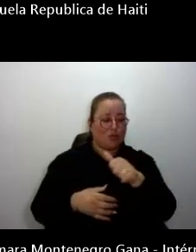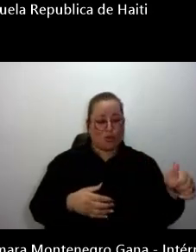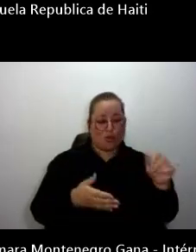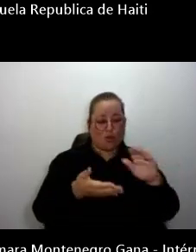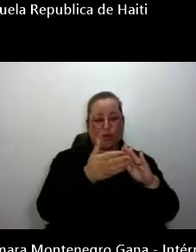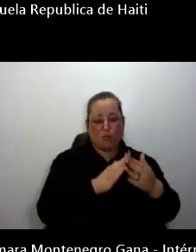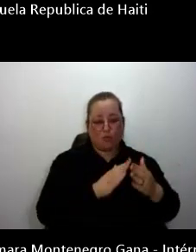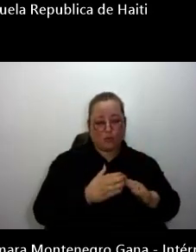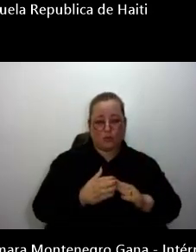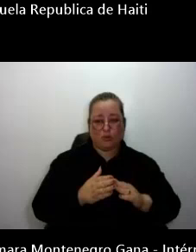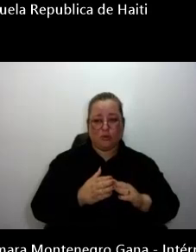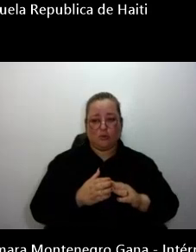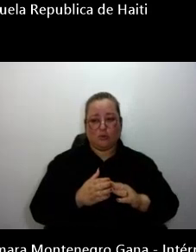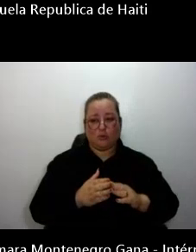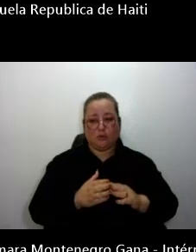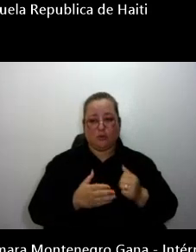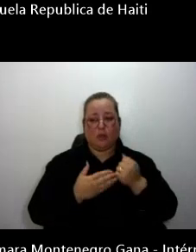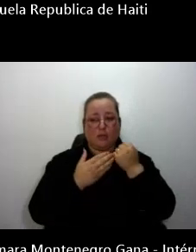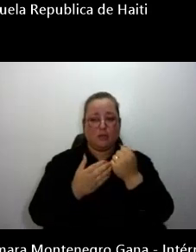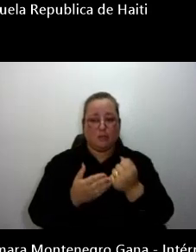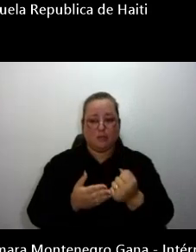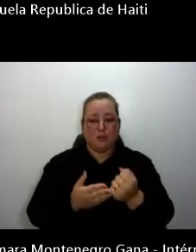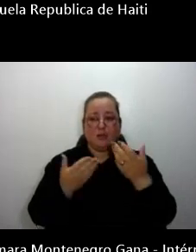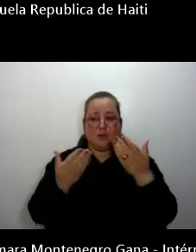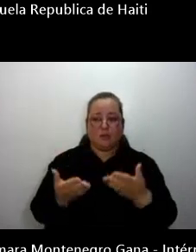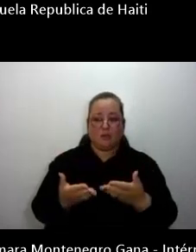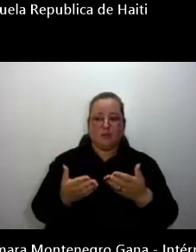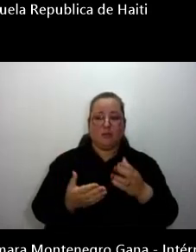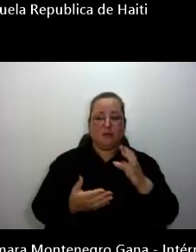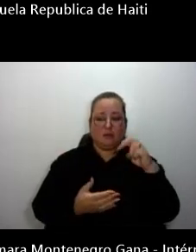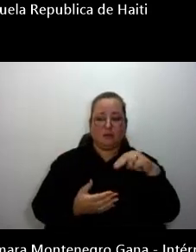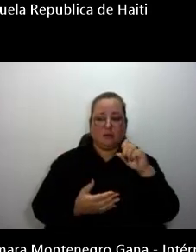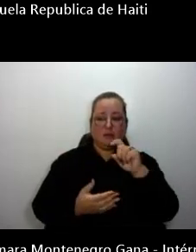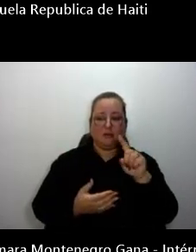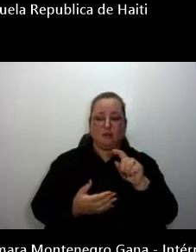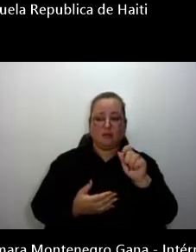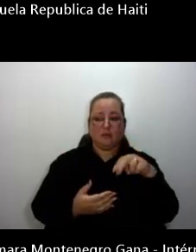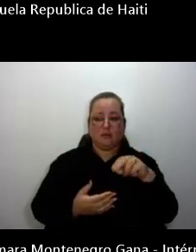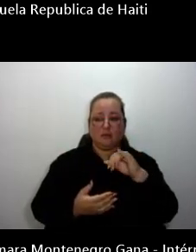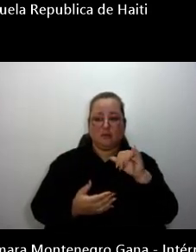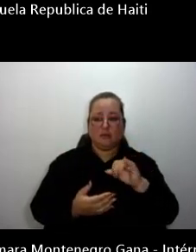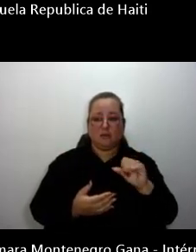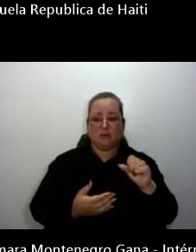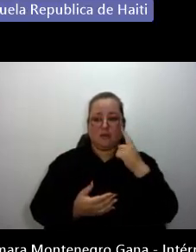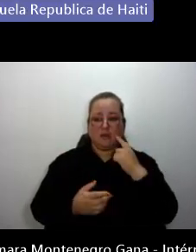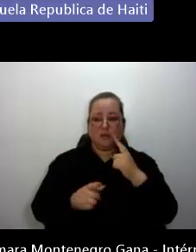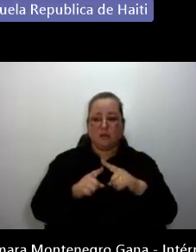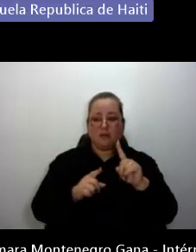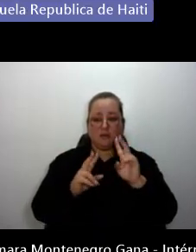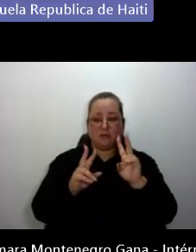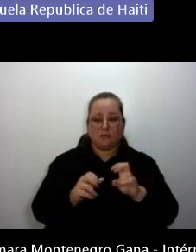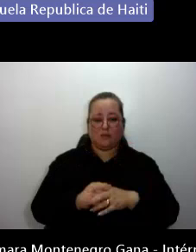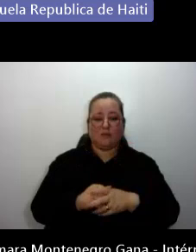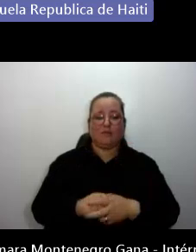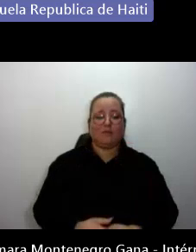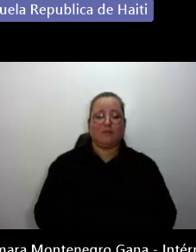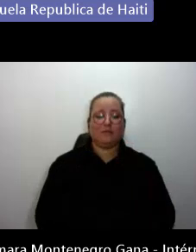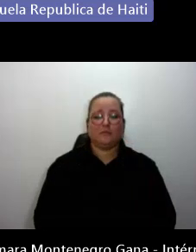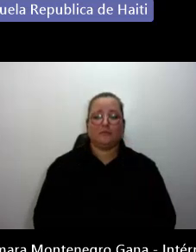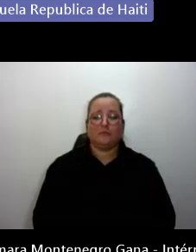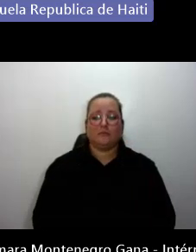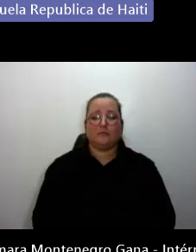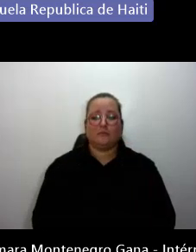a los PAEC. Voy a dejar ahora con Constanza a revisar otro tema. Bueno, en